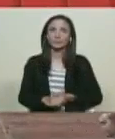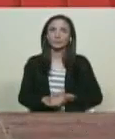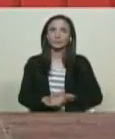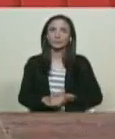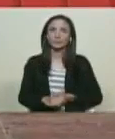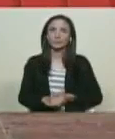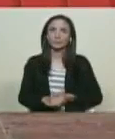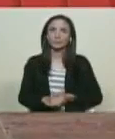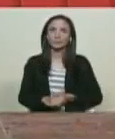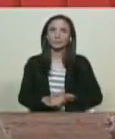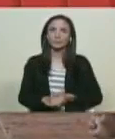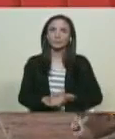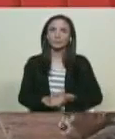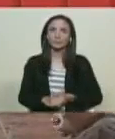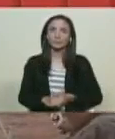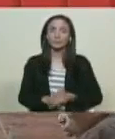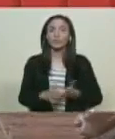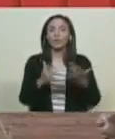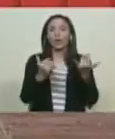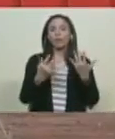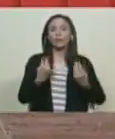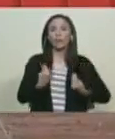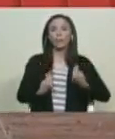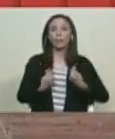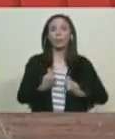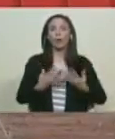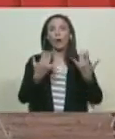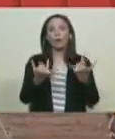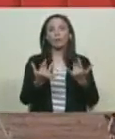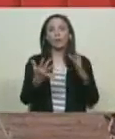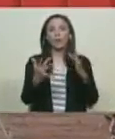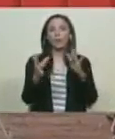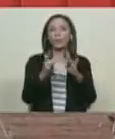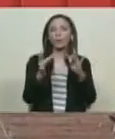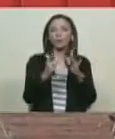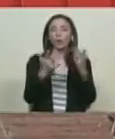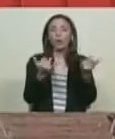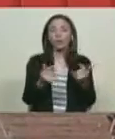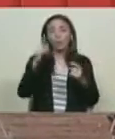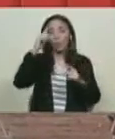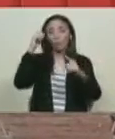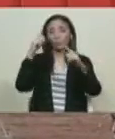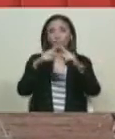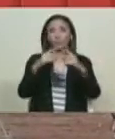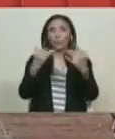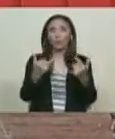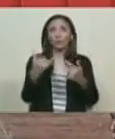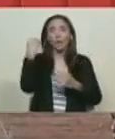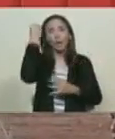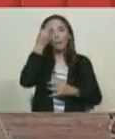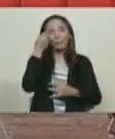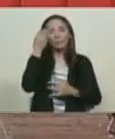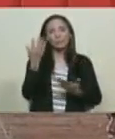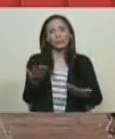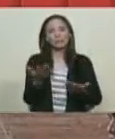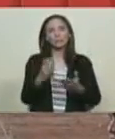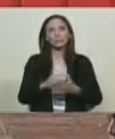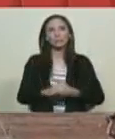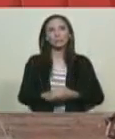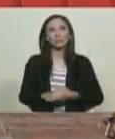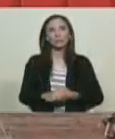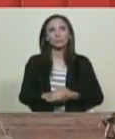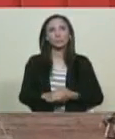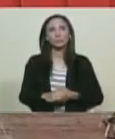Tú sabes que me preocupa que ustedes no estén conectados con la tarea que yo estoy poniendo ahorita y estén pensando en otra cosa. Eso